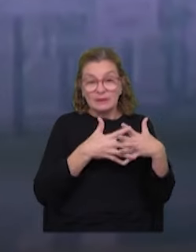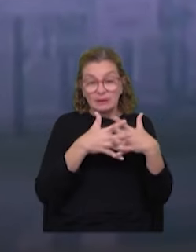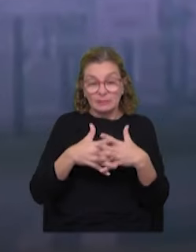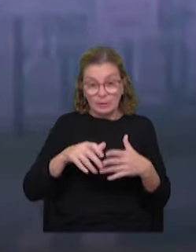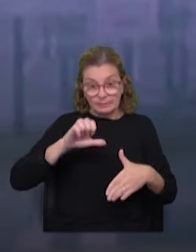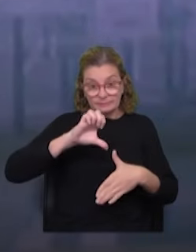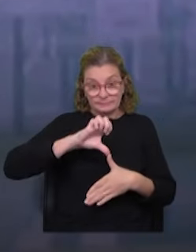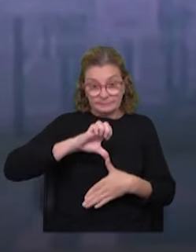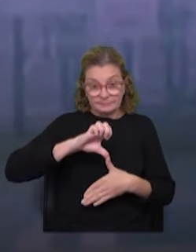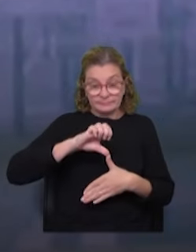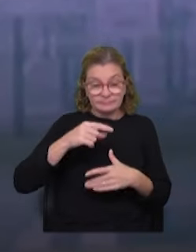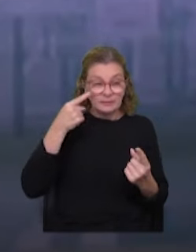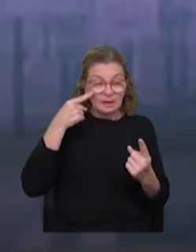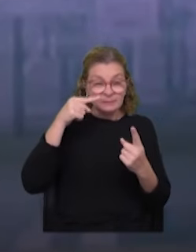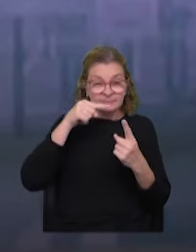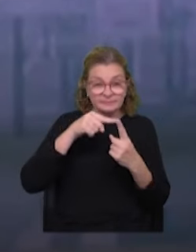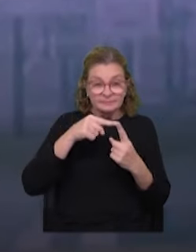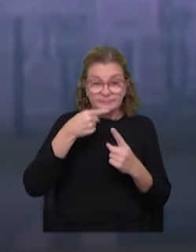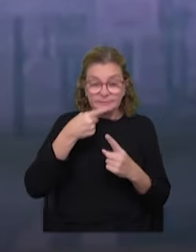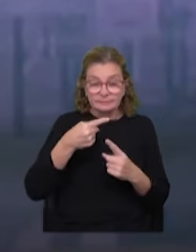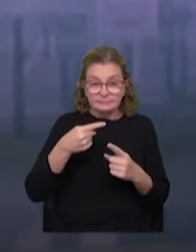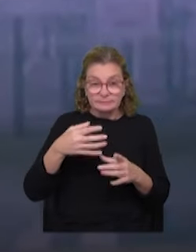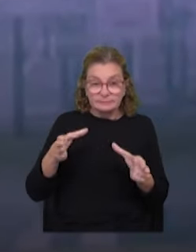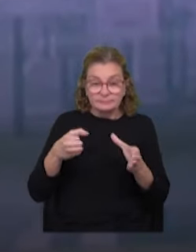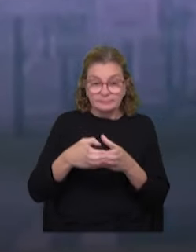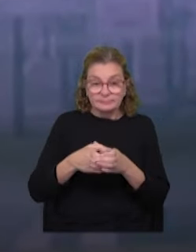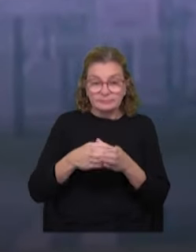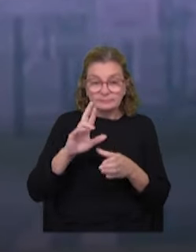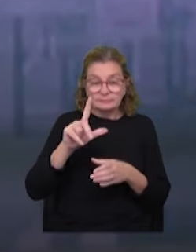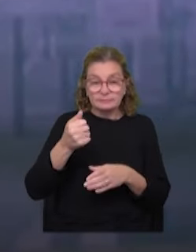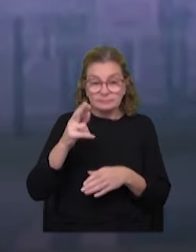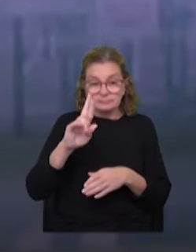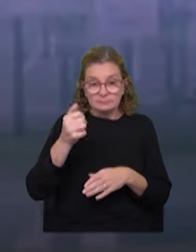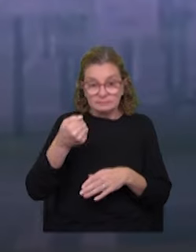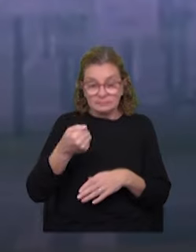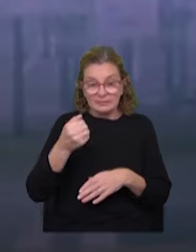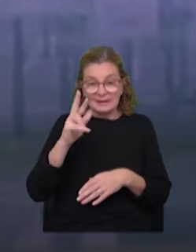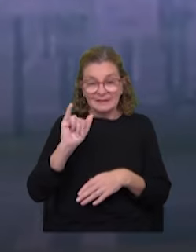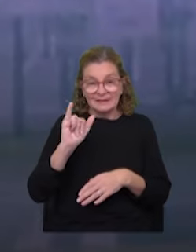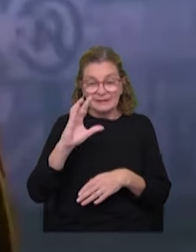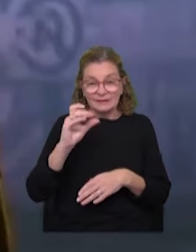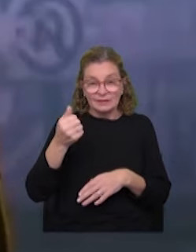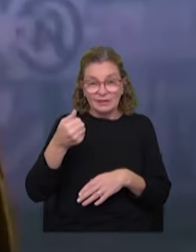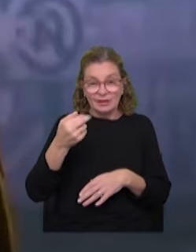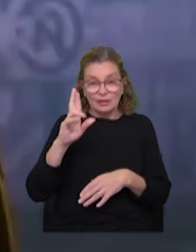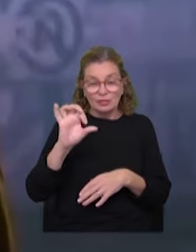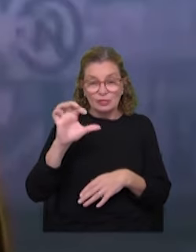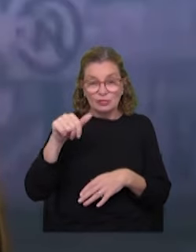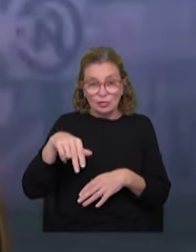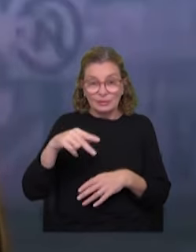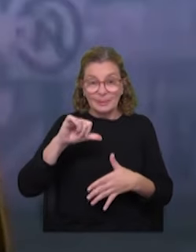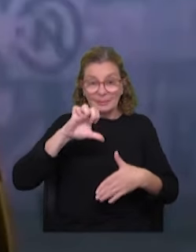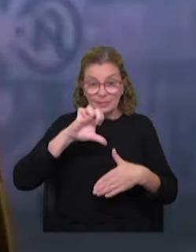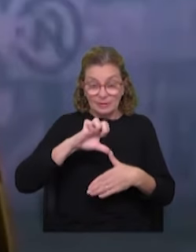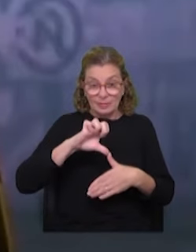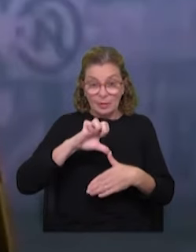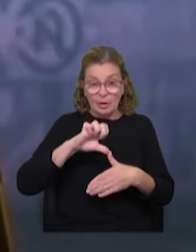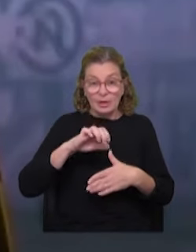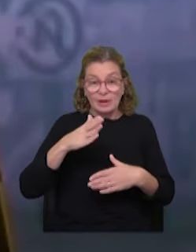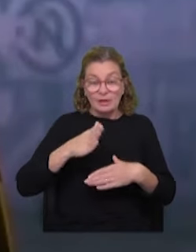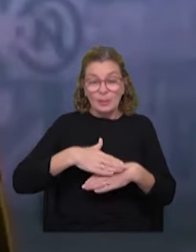Latina el objetivo trazado por su comandante Laura Richardson es recuperar la influencia política y comercial perdida en Latinoamérica a manos de